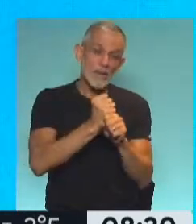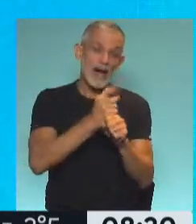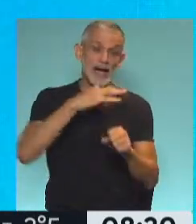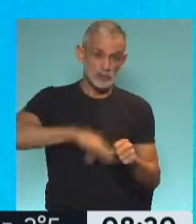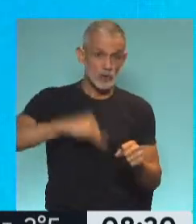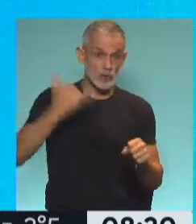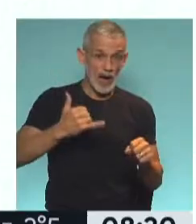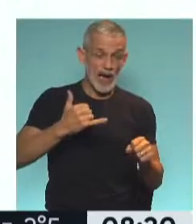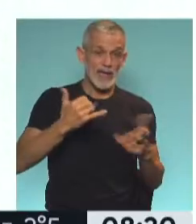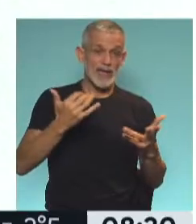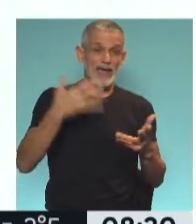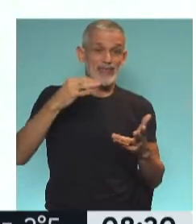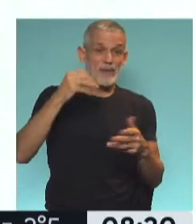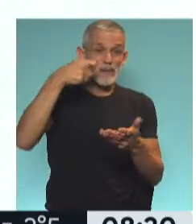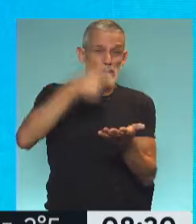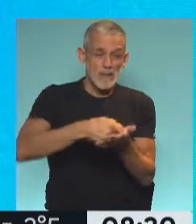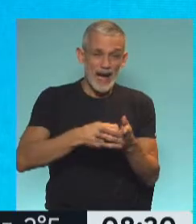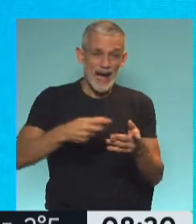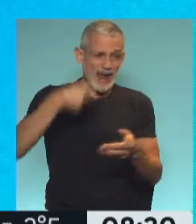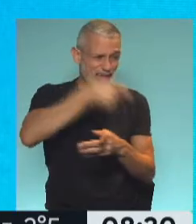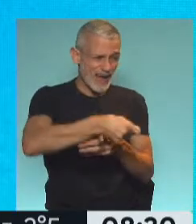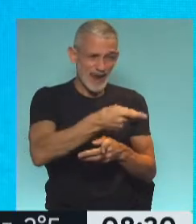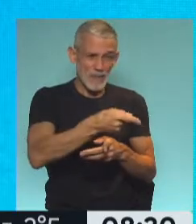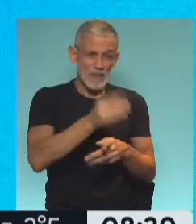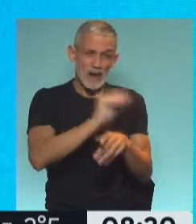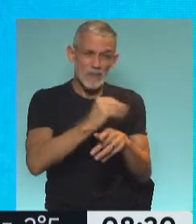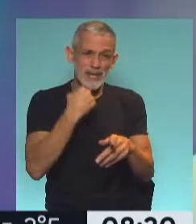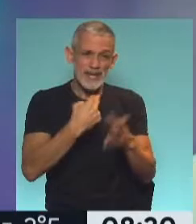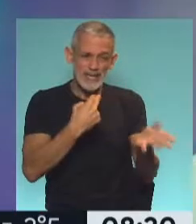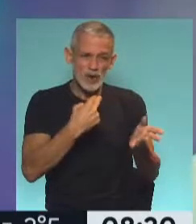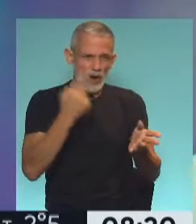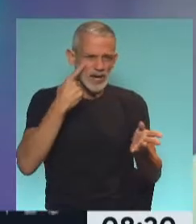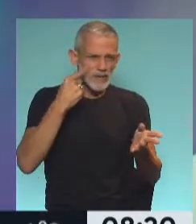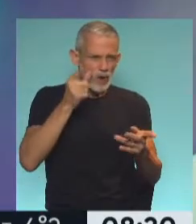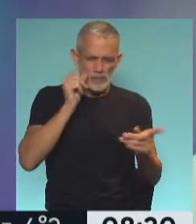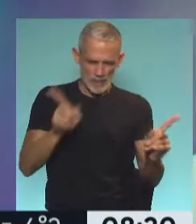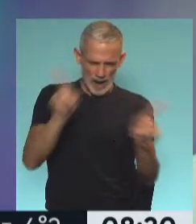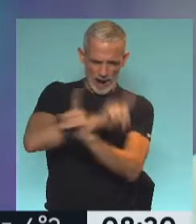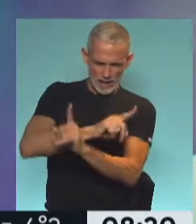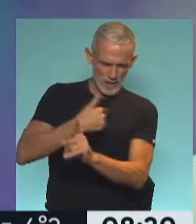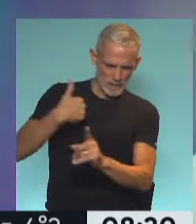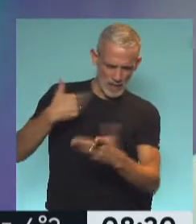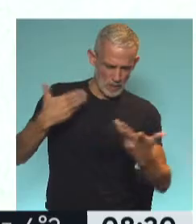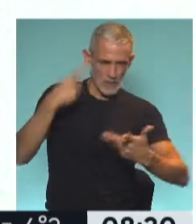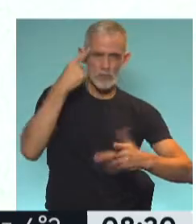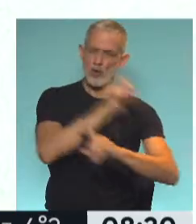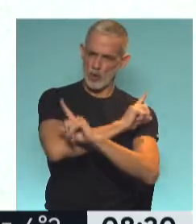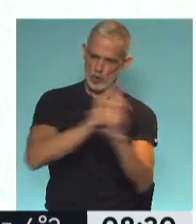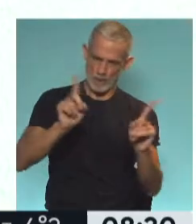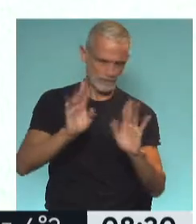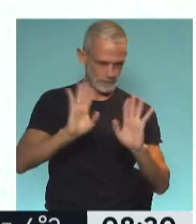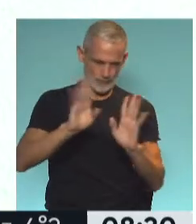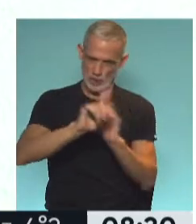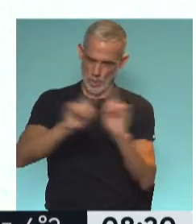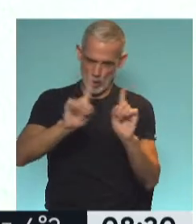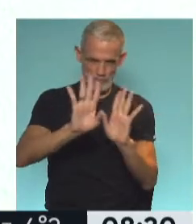salario, deba pagar una cuota alimentaria para el sostén de los hijos que viven con el padre? Te lo pregunto porque se me acaba de ocurrir. No es lo que ocurre. No es lo que ocurre.